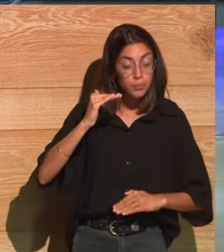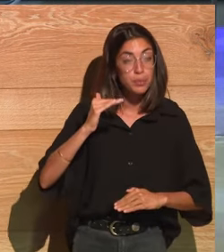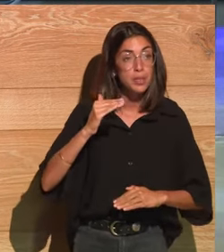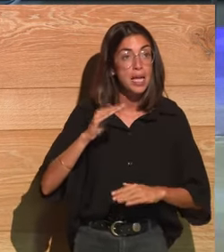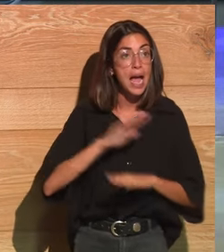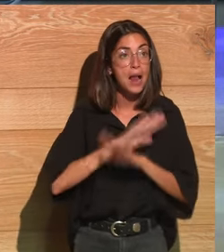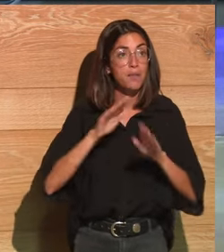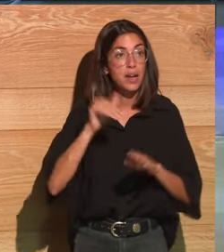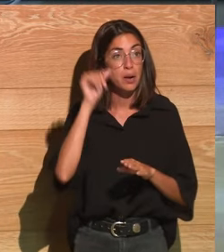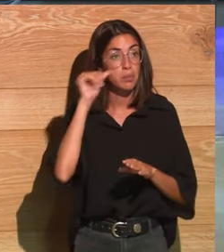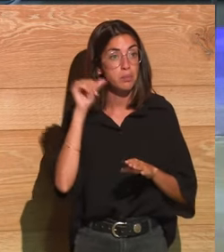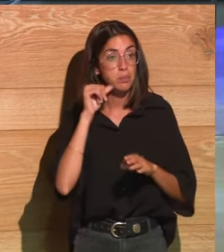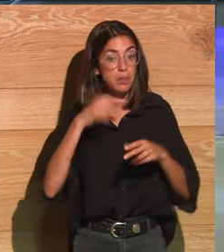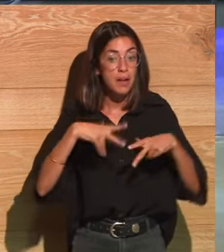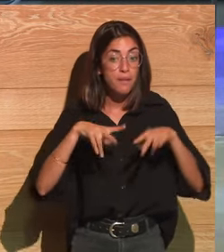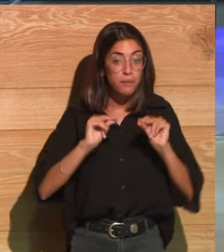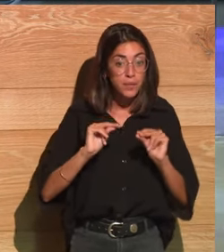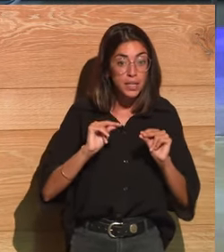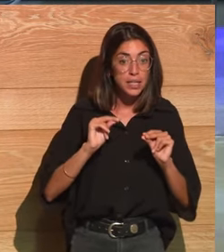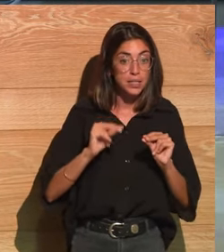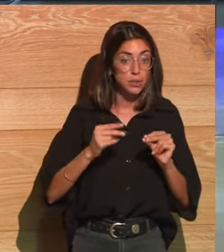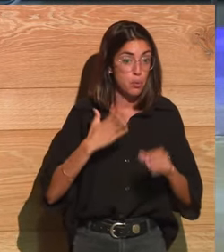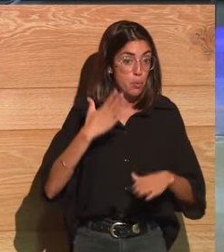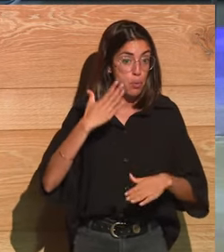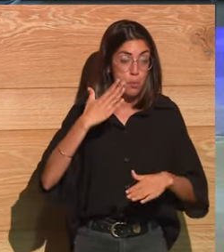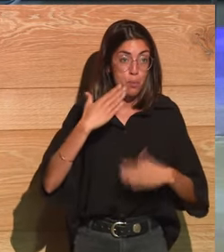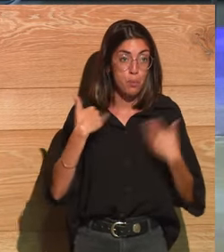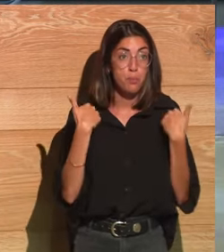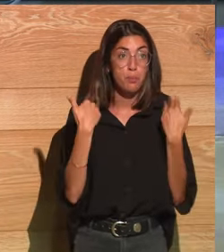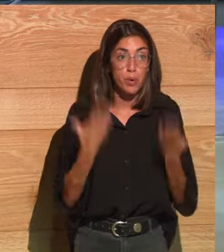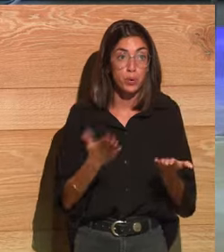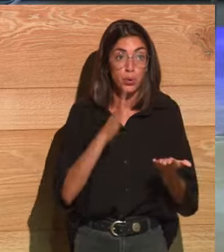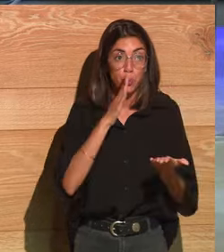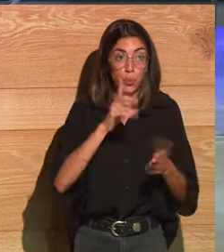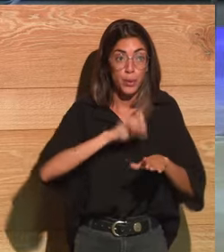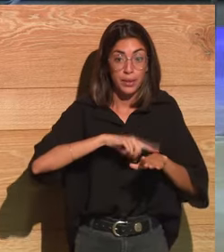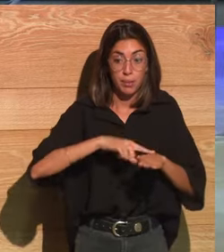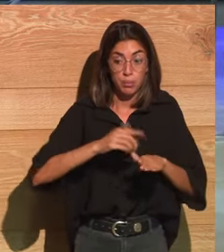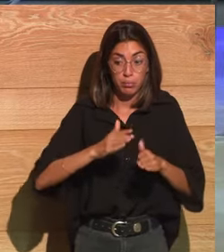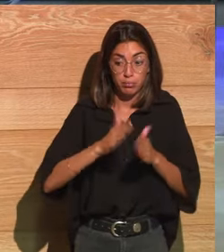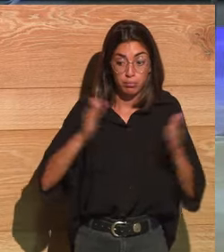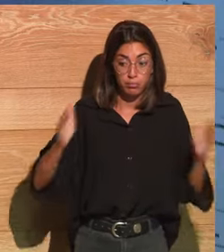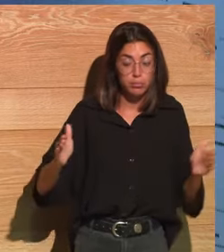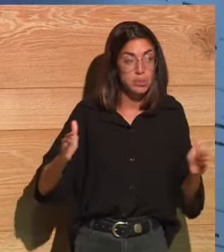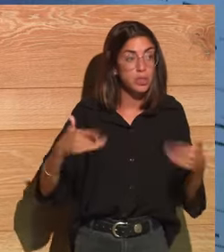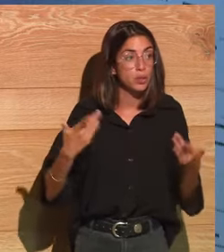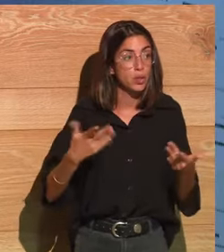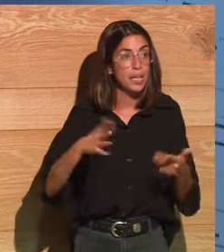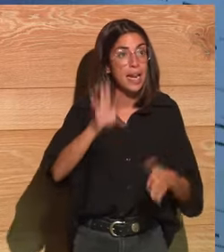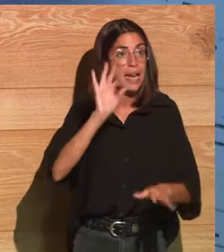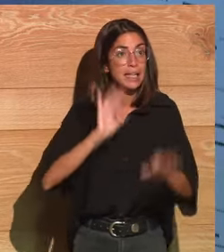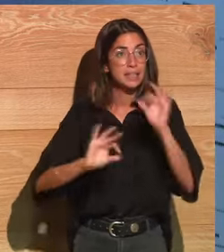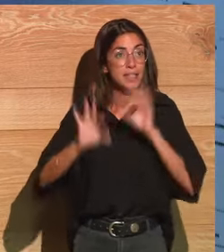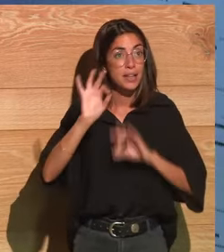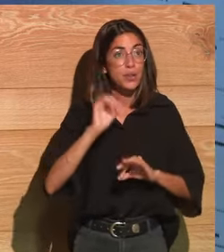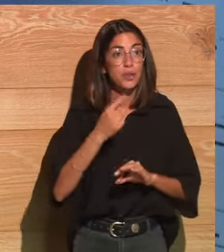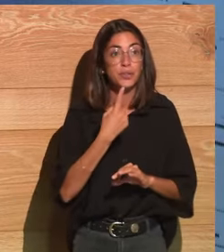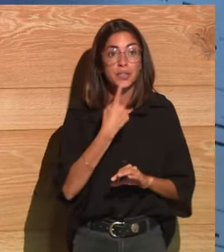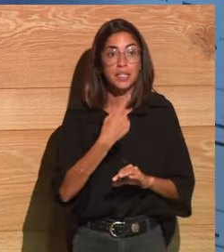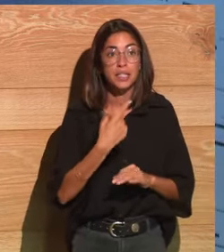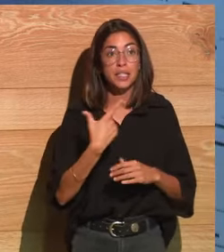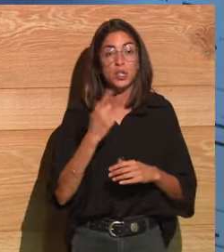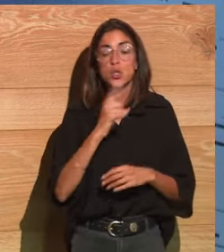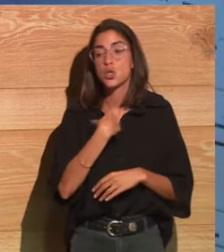las mujeres muy pronto, relativamente muy pronto para todos los años que aún quedan, ¿no? Entonces, que la selección haya dicho no. Aquí una parte de la